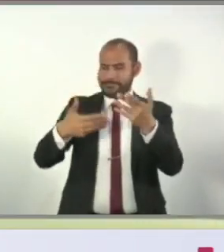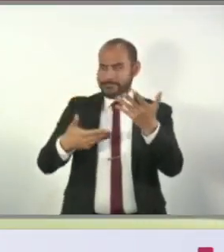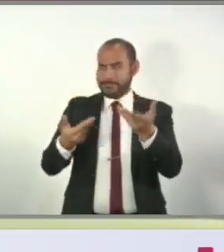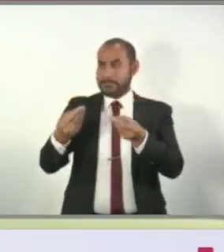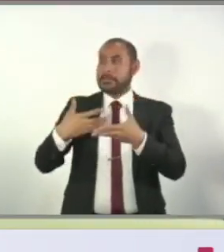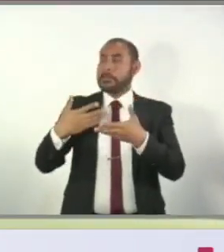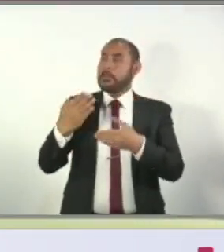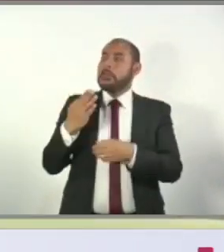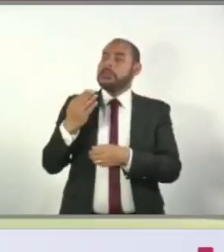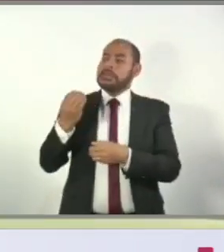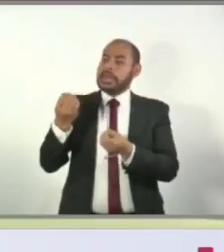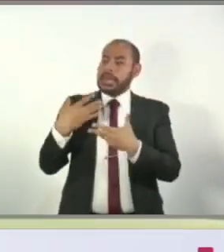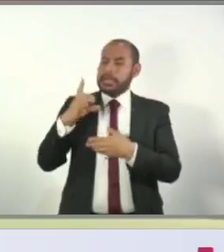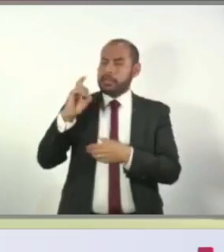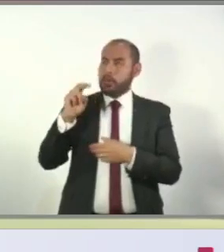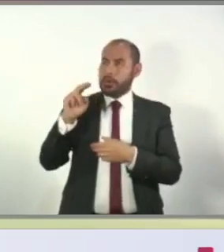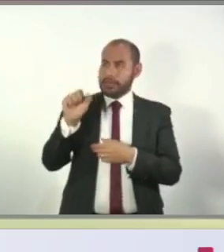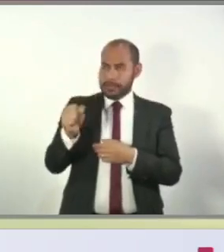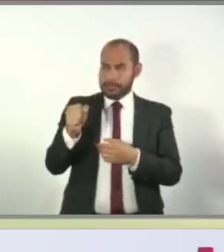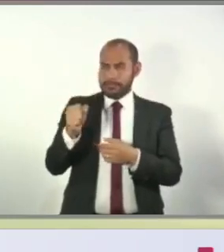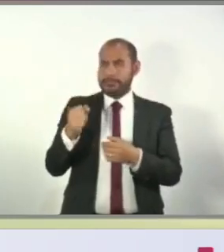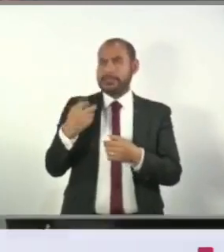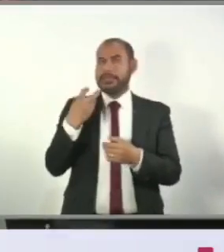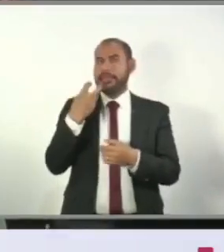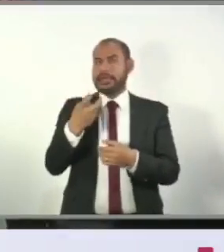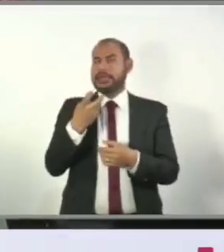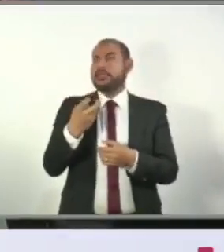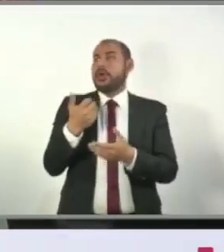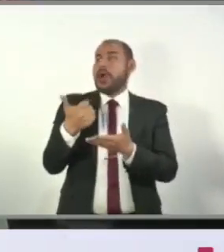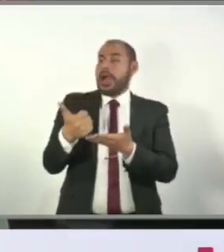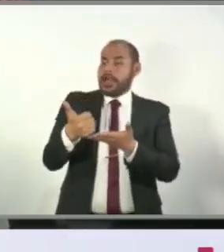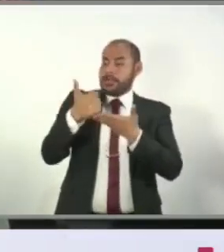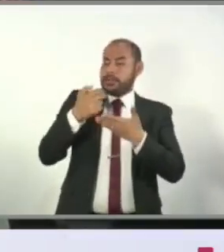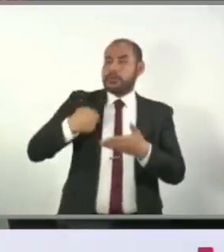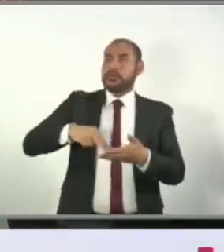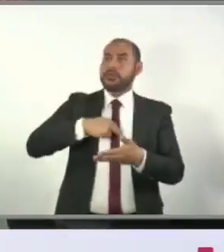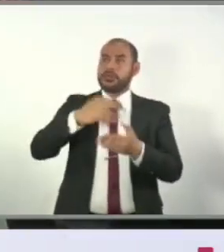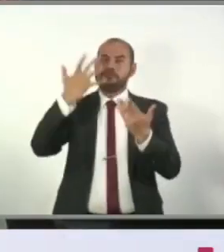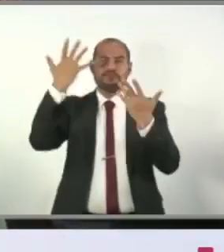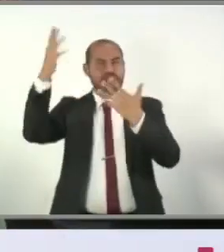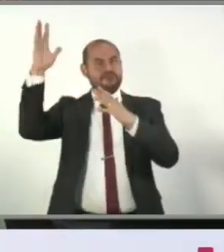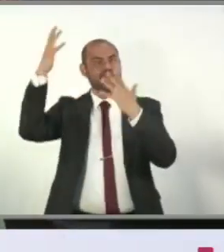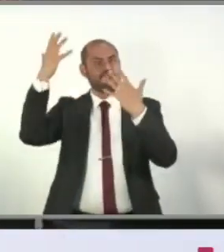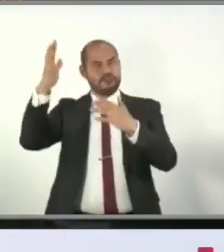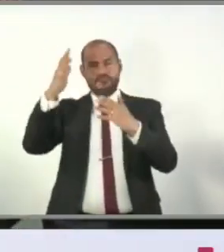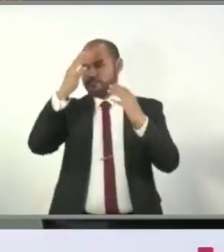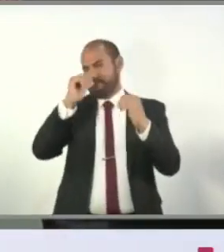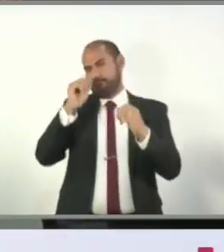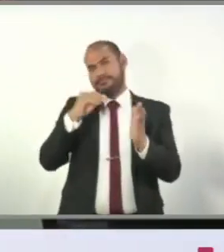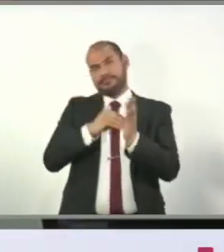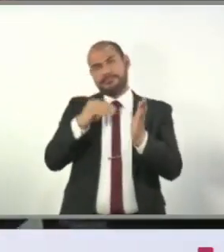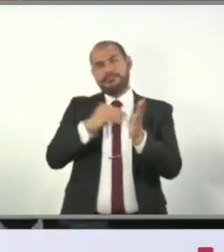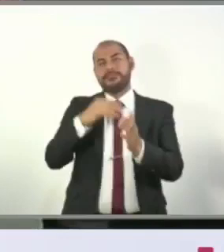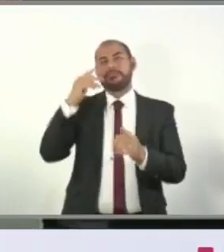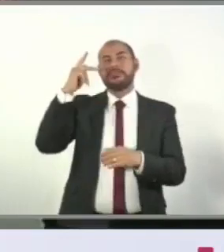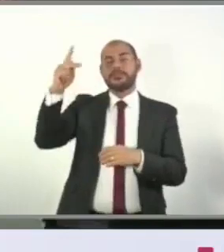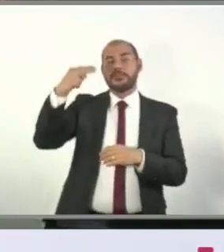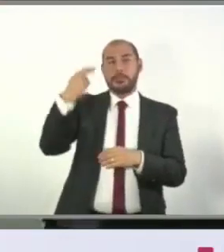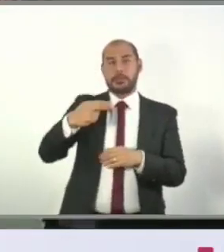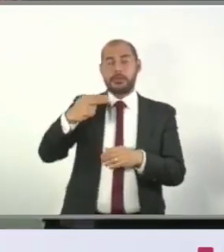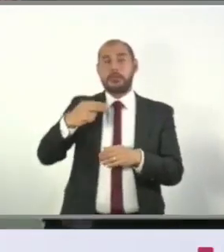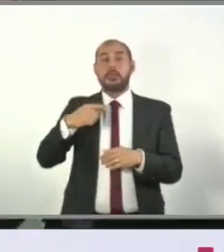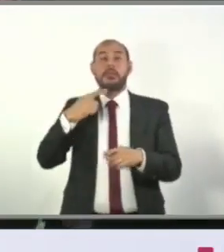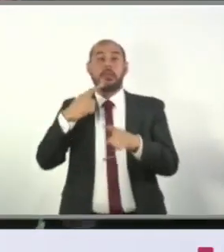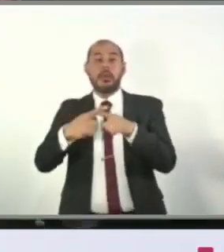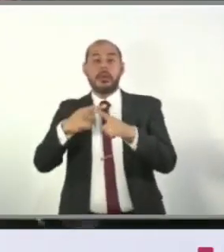dones que nos haces, nos sirvan para alabar constantemente tu nombre. Por Jesucristo